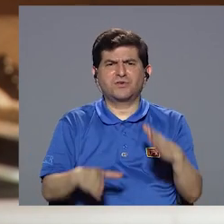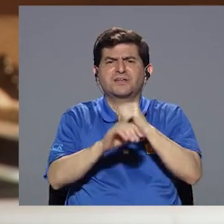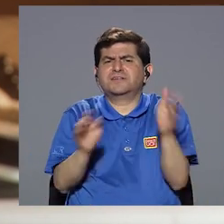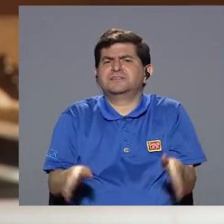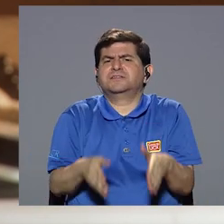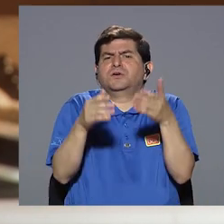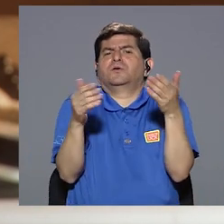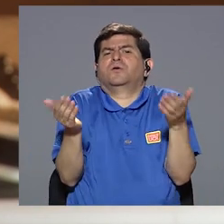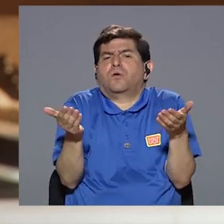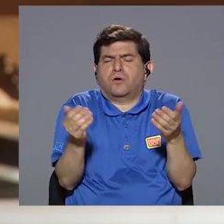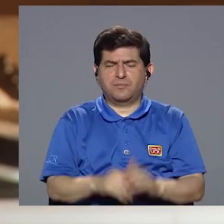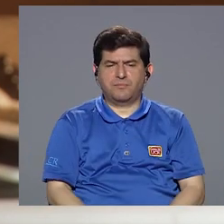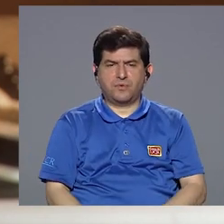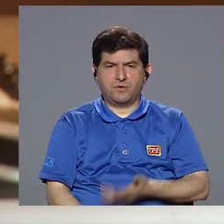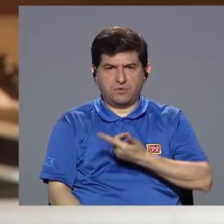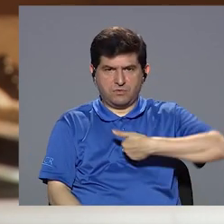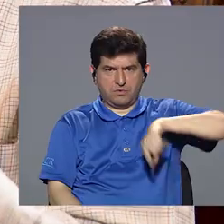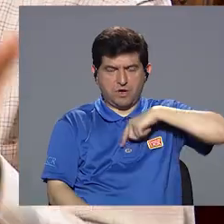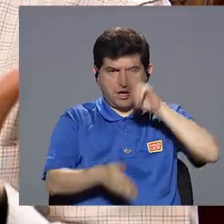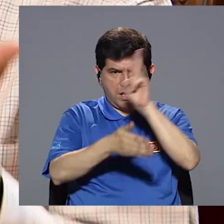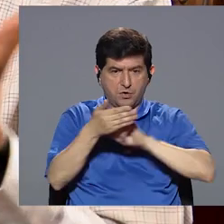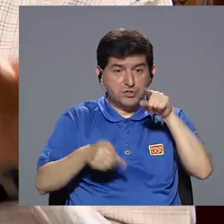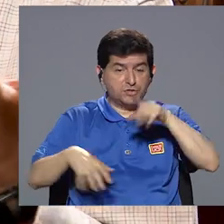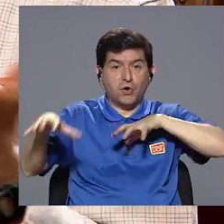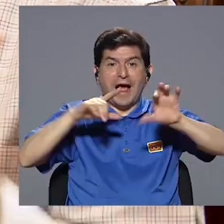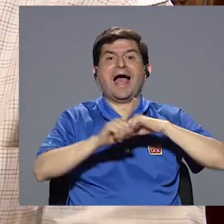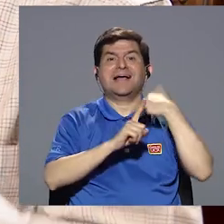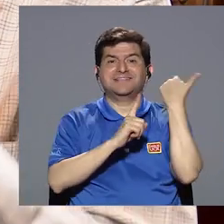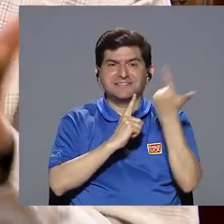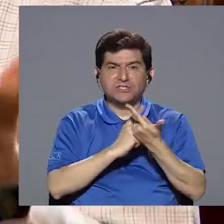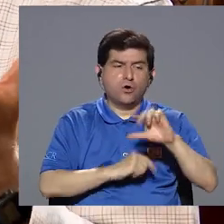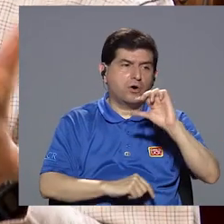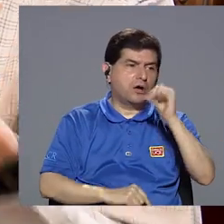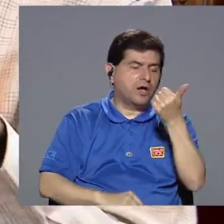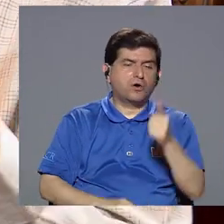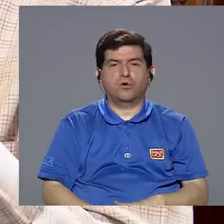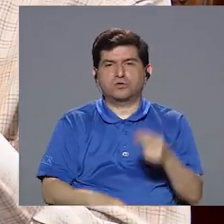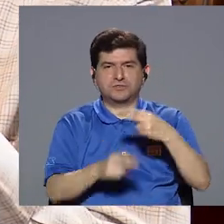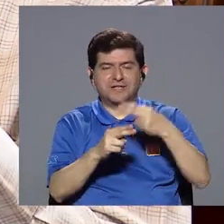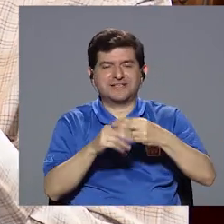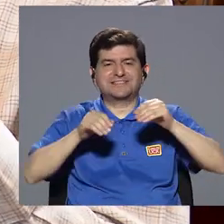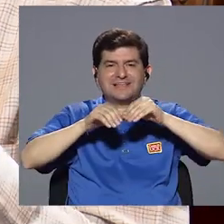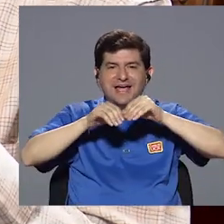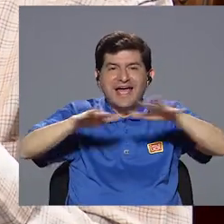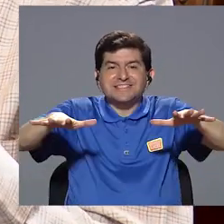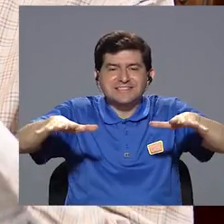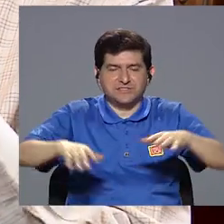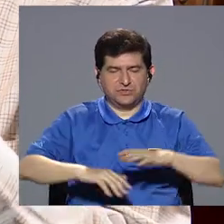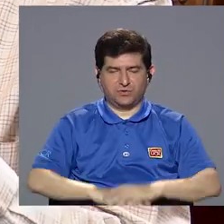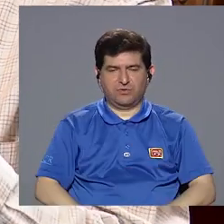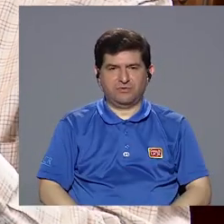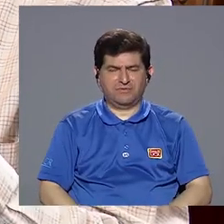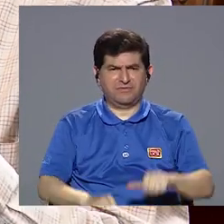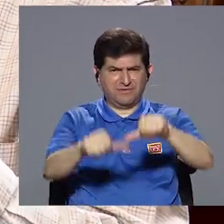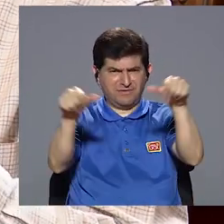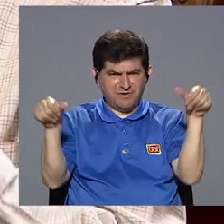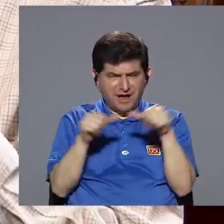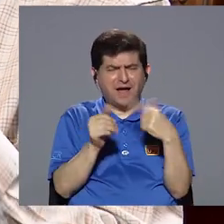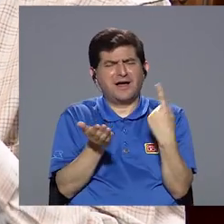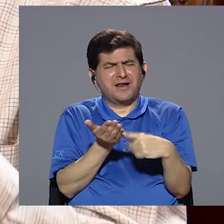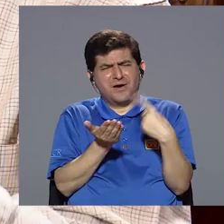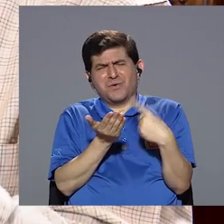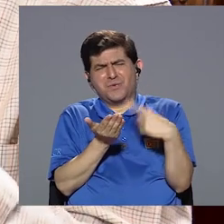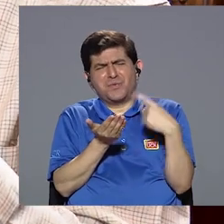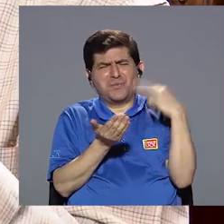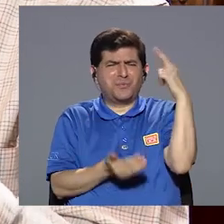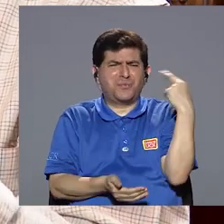ese traslado de conocimiento en nuestra universidad eso lo llamamos acción social en otras universidades lo llaman extensión esto es un área de mucho